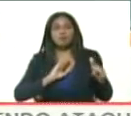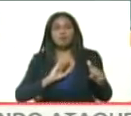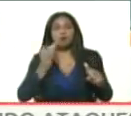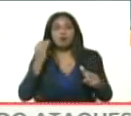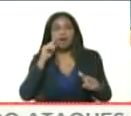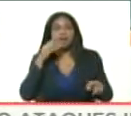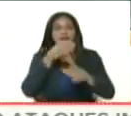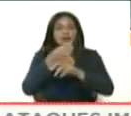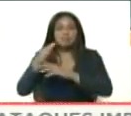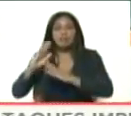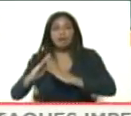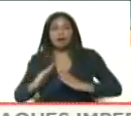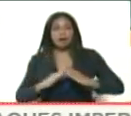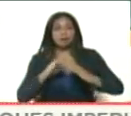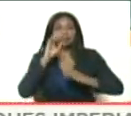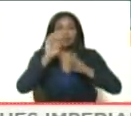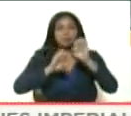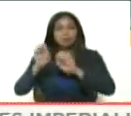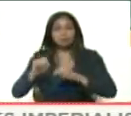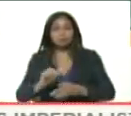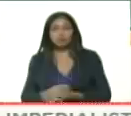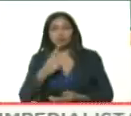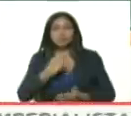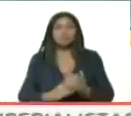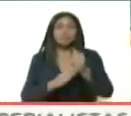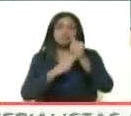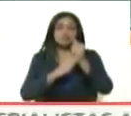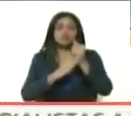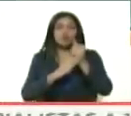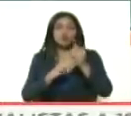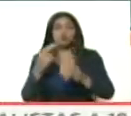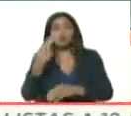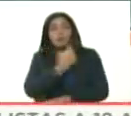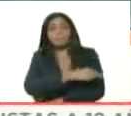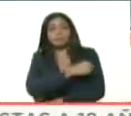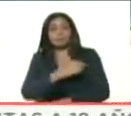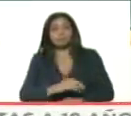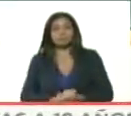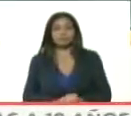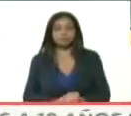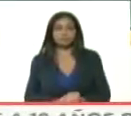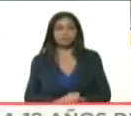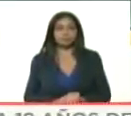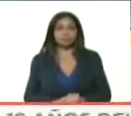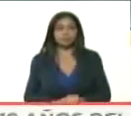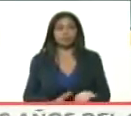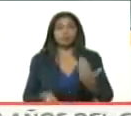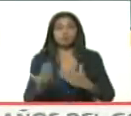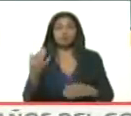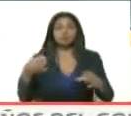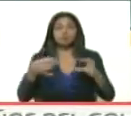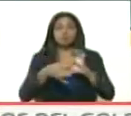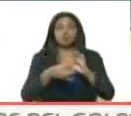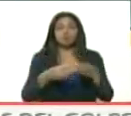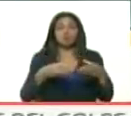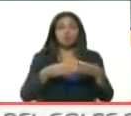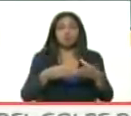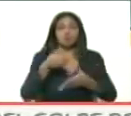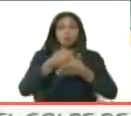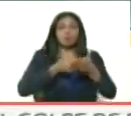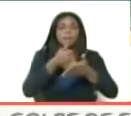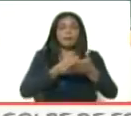que como bien lo señalaba el director del hospital de Jiangsu, es un importante eje para el combate contra